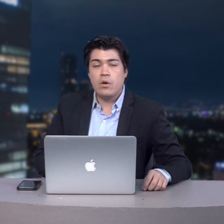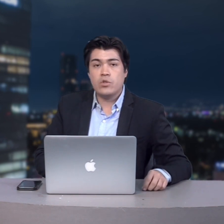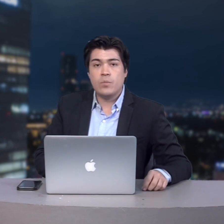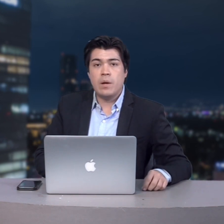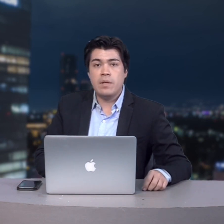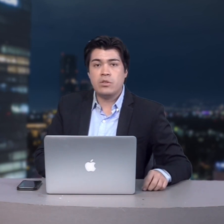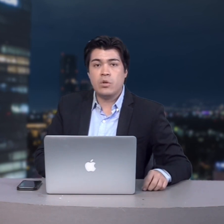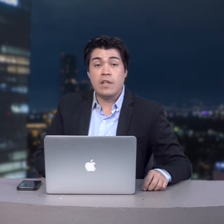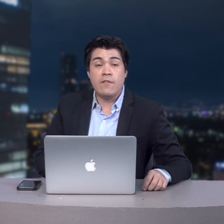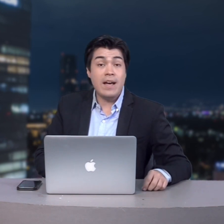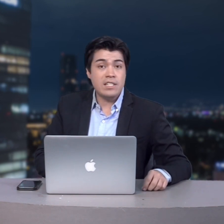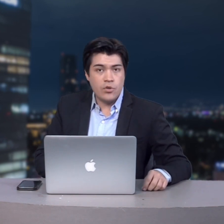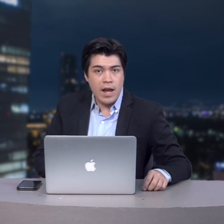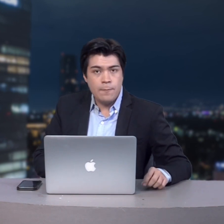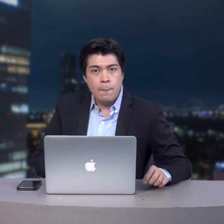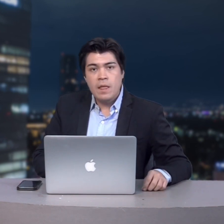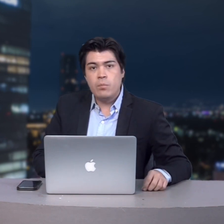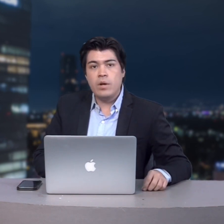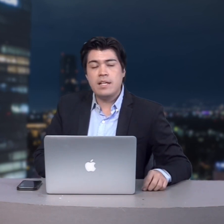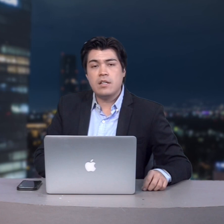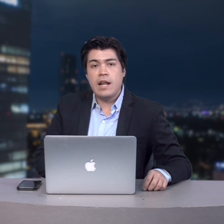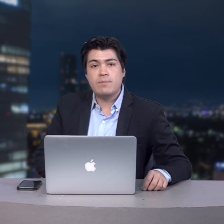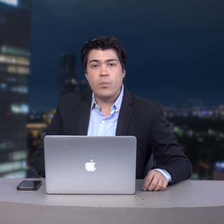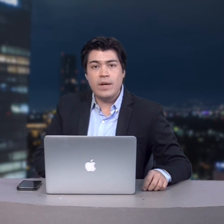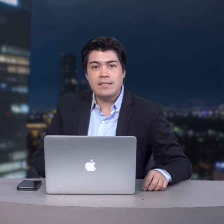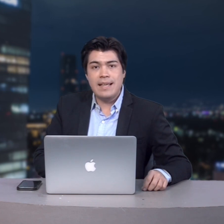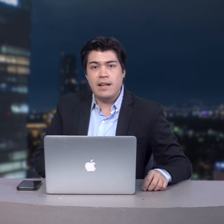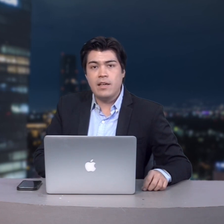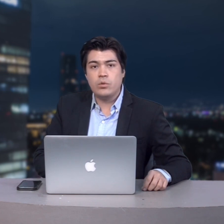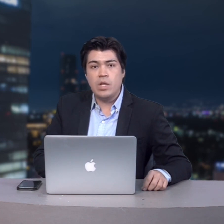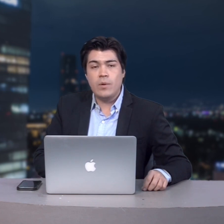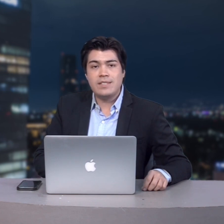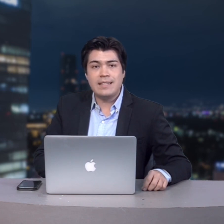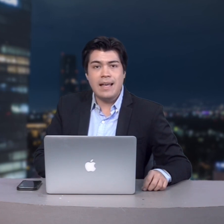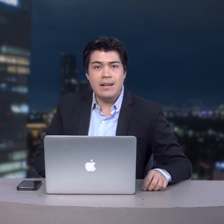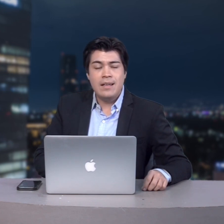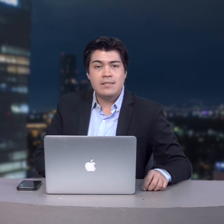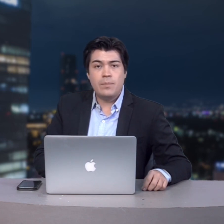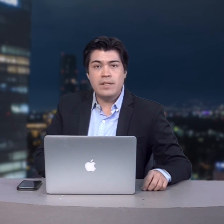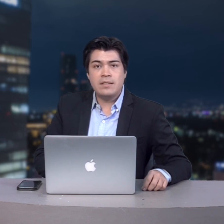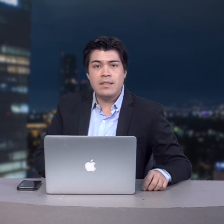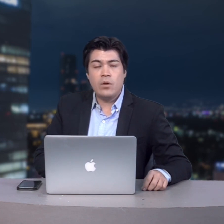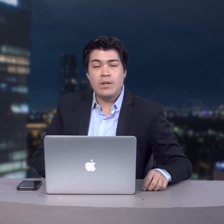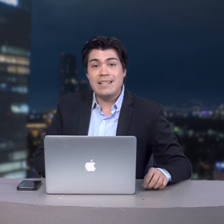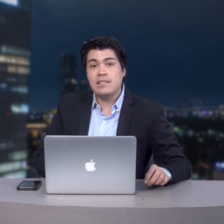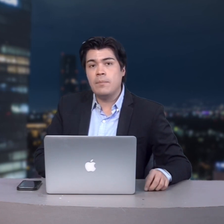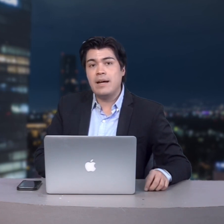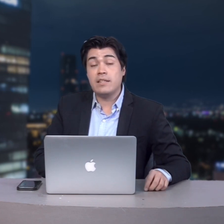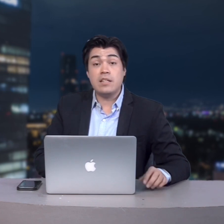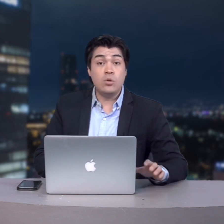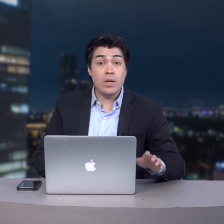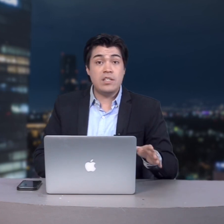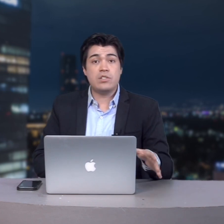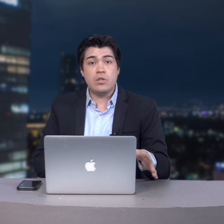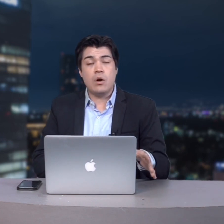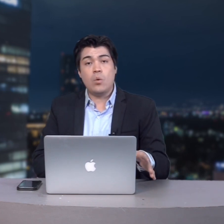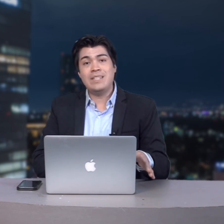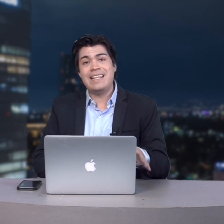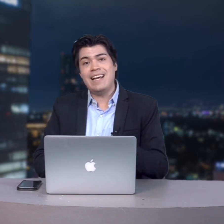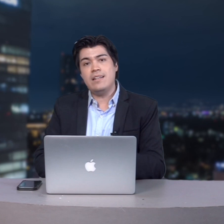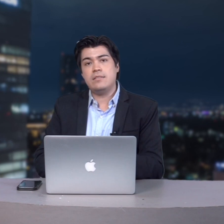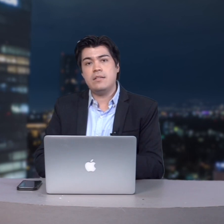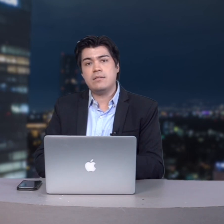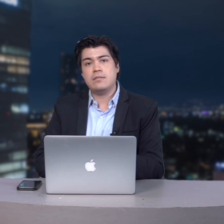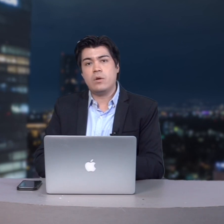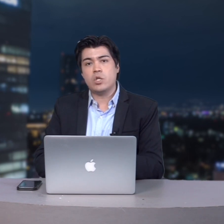criticaron los nombramientos en fast trck pues las propuestas del ejecutivo Estatal se presentaron Este martes y no existió